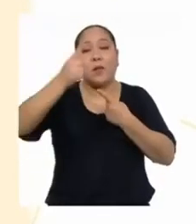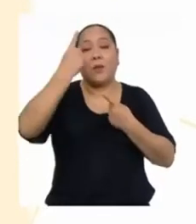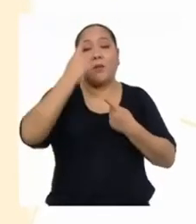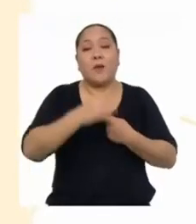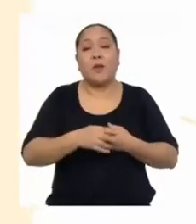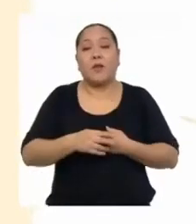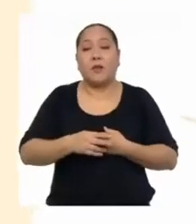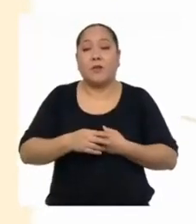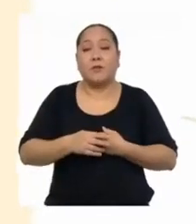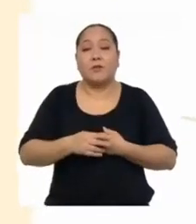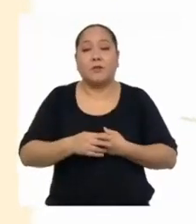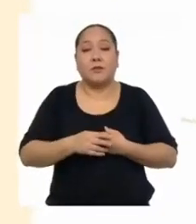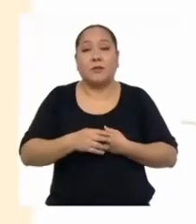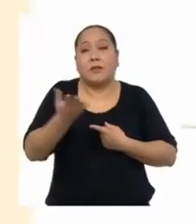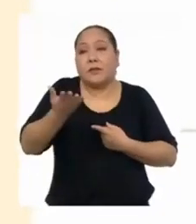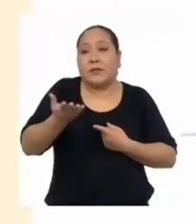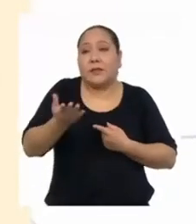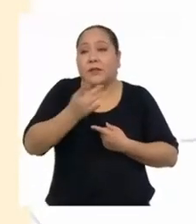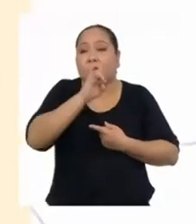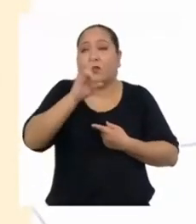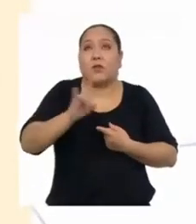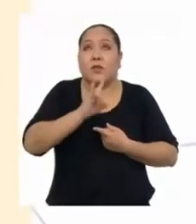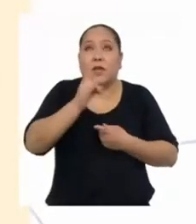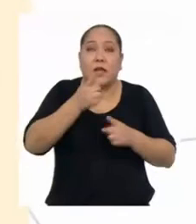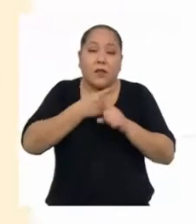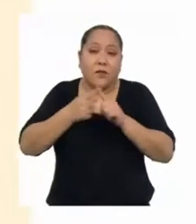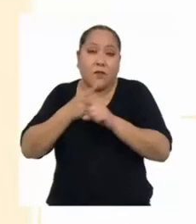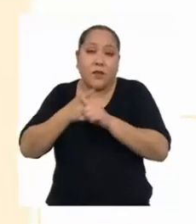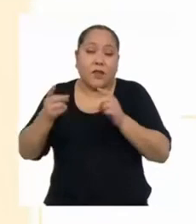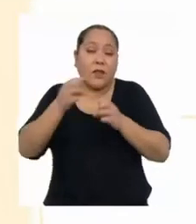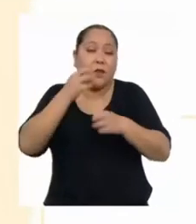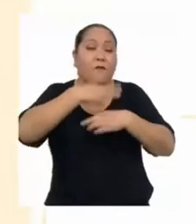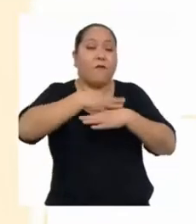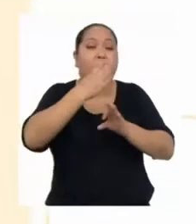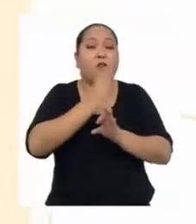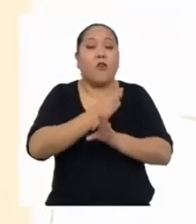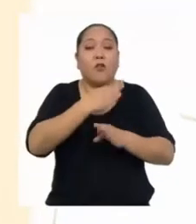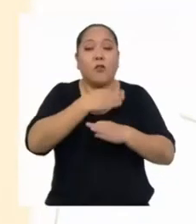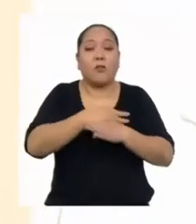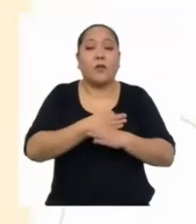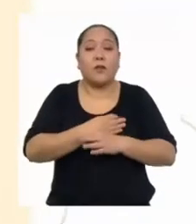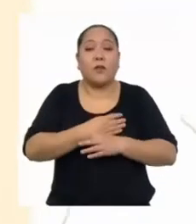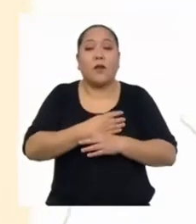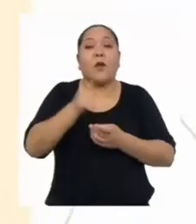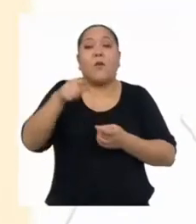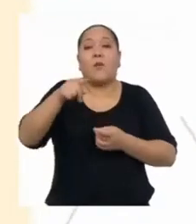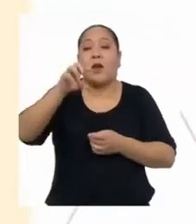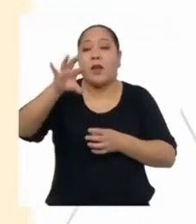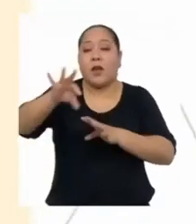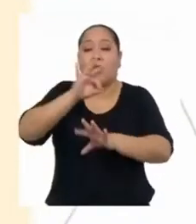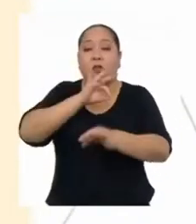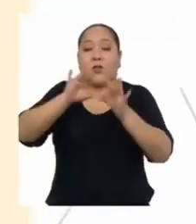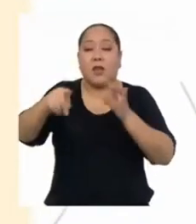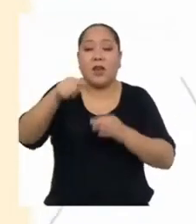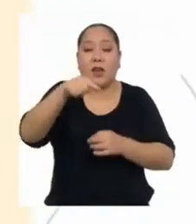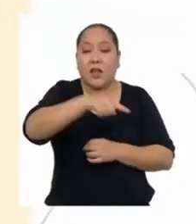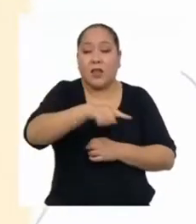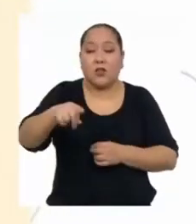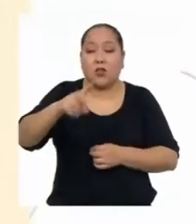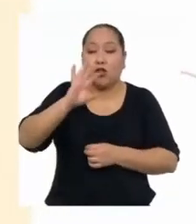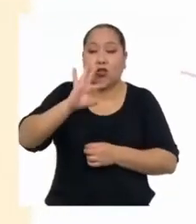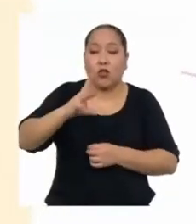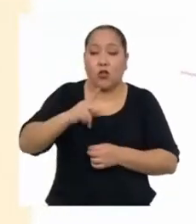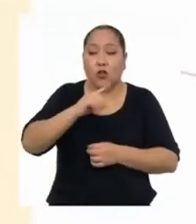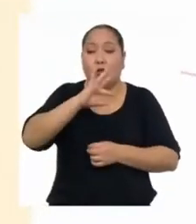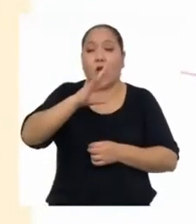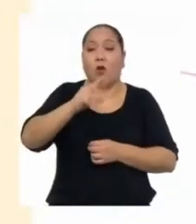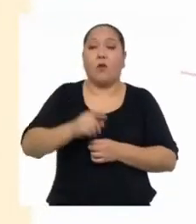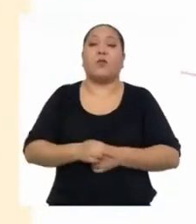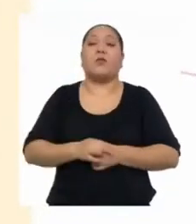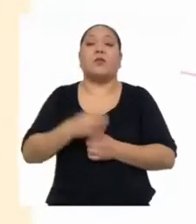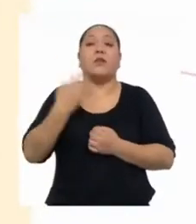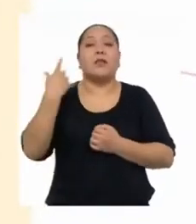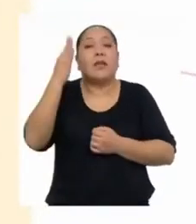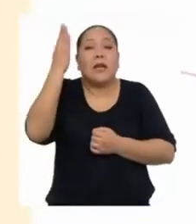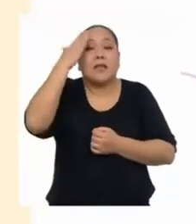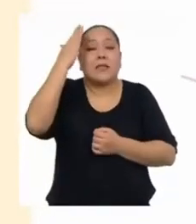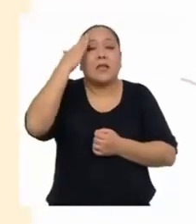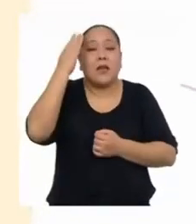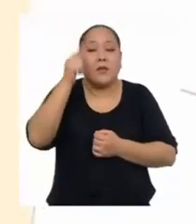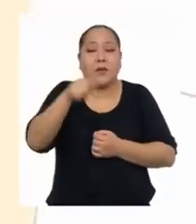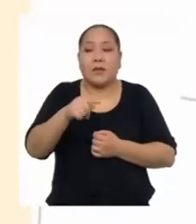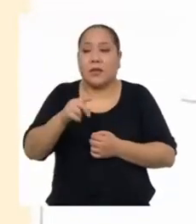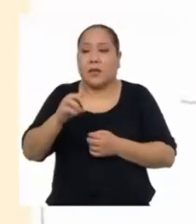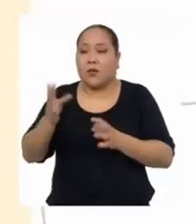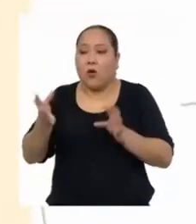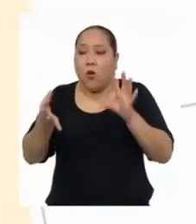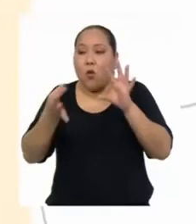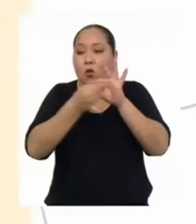deben utilizar los medios necesarios para detectar los delitos producidos en las calles y sancionar a los responsables con las